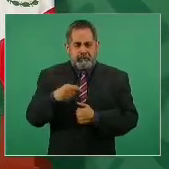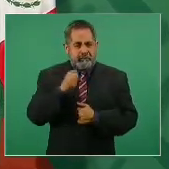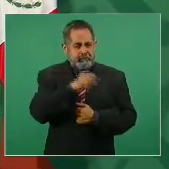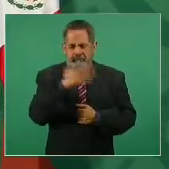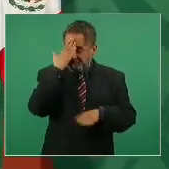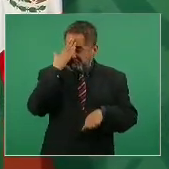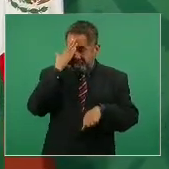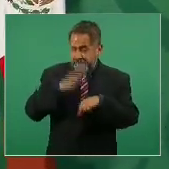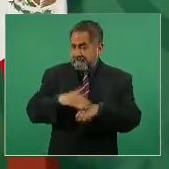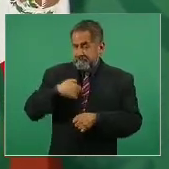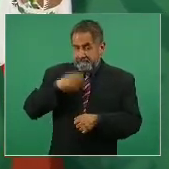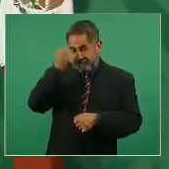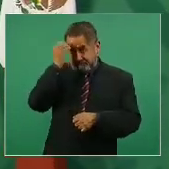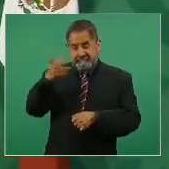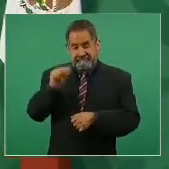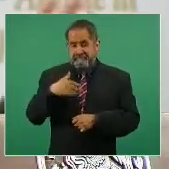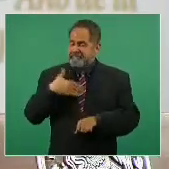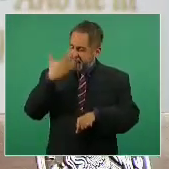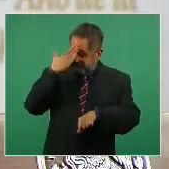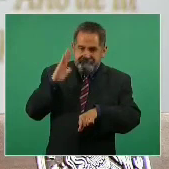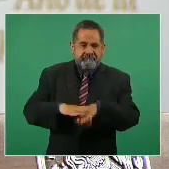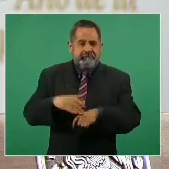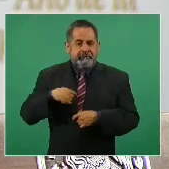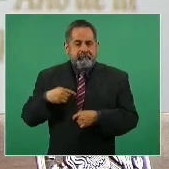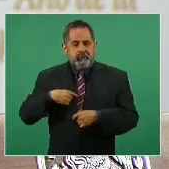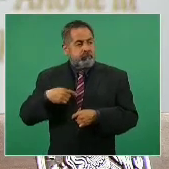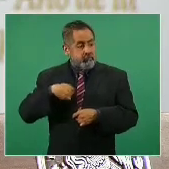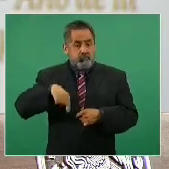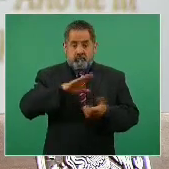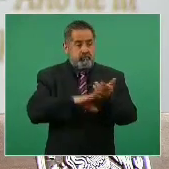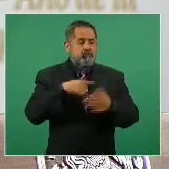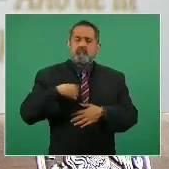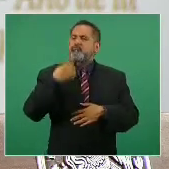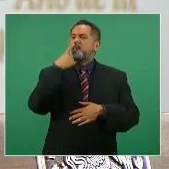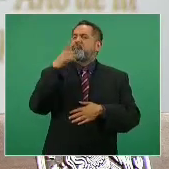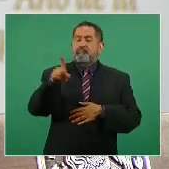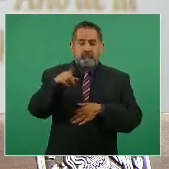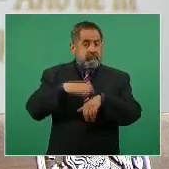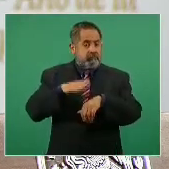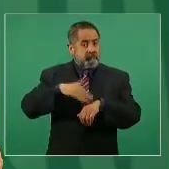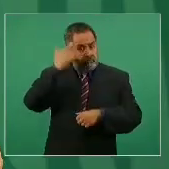claro, que no se me va a olvidar, porque presentamos nosotros denuncia